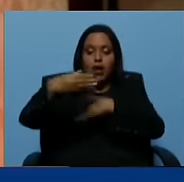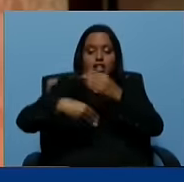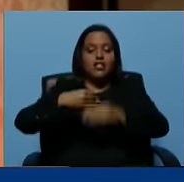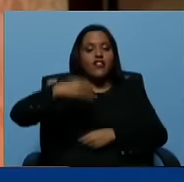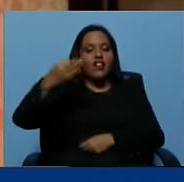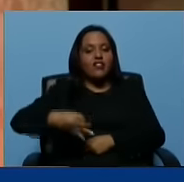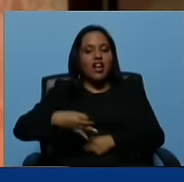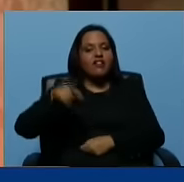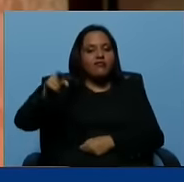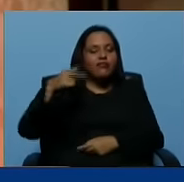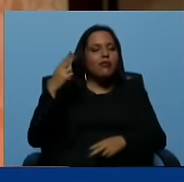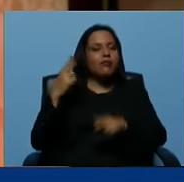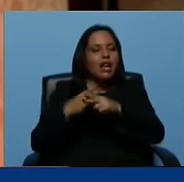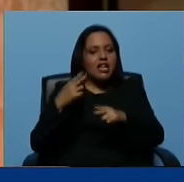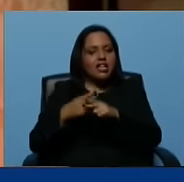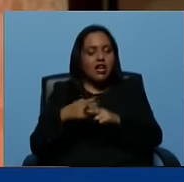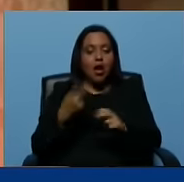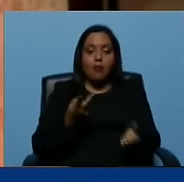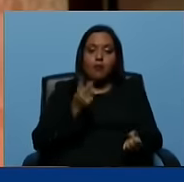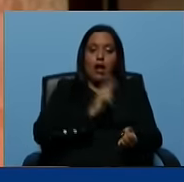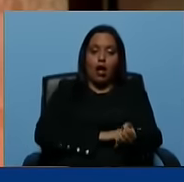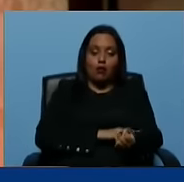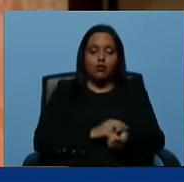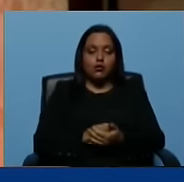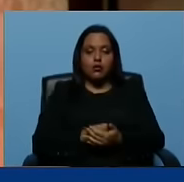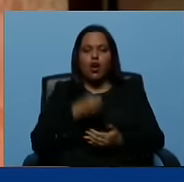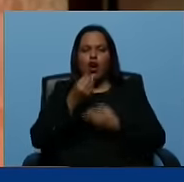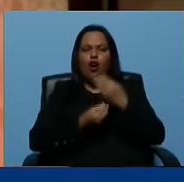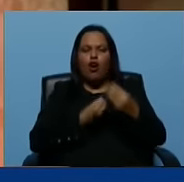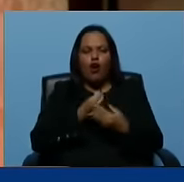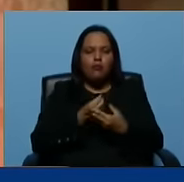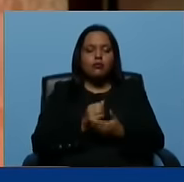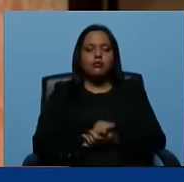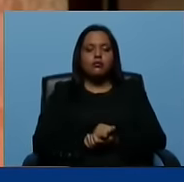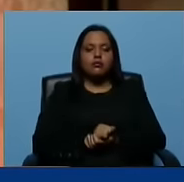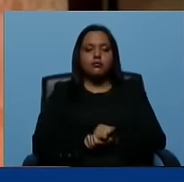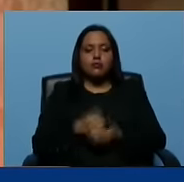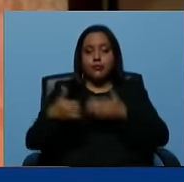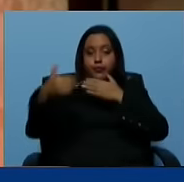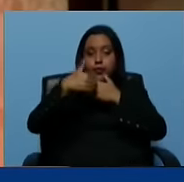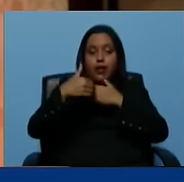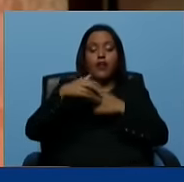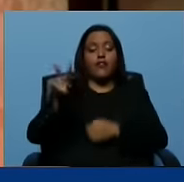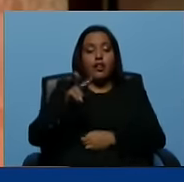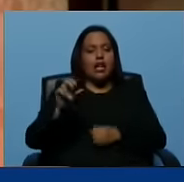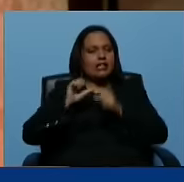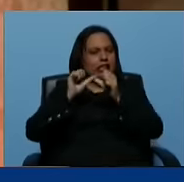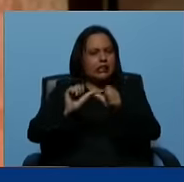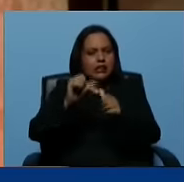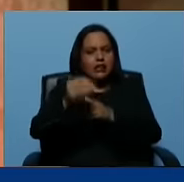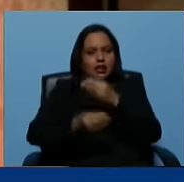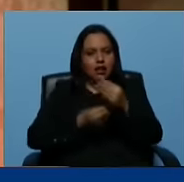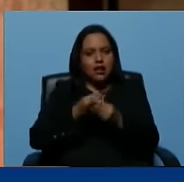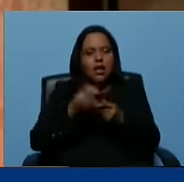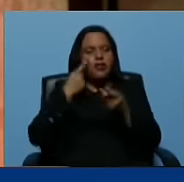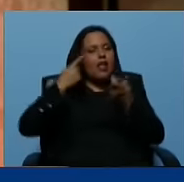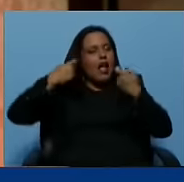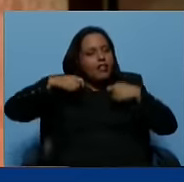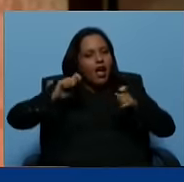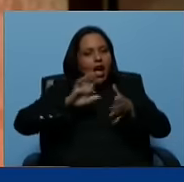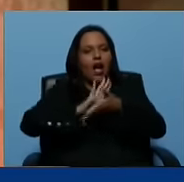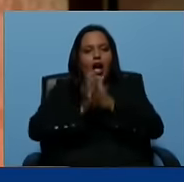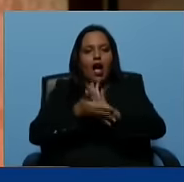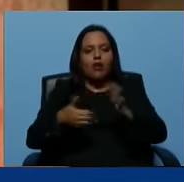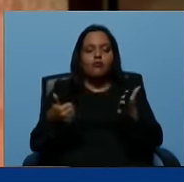Ahí el peligro, la gravedad. Y cómo aplicaron para Venezuela, y lo siguen aplicando, para tratar de derrocar